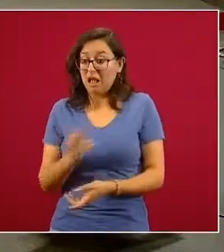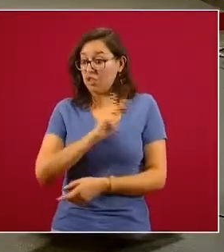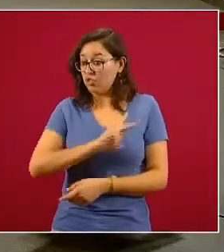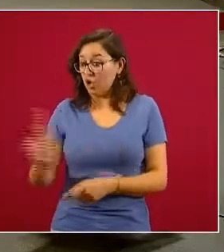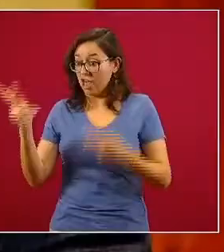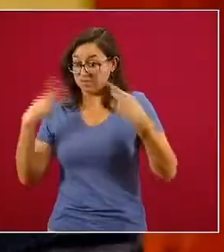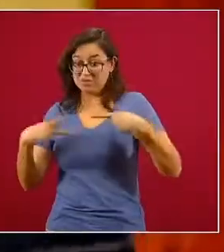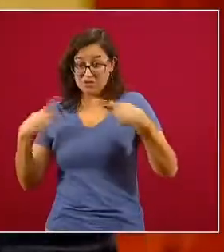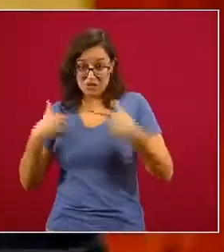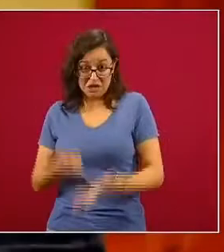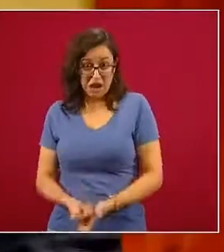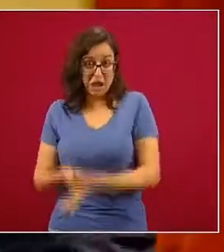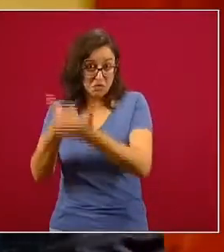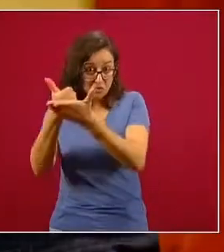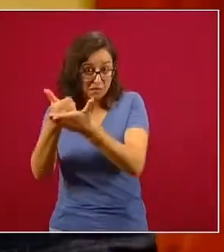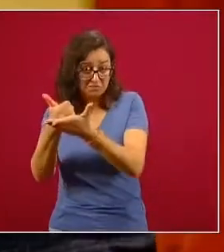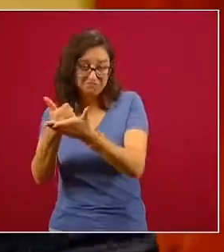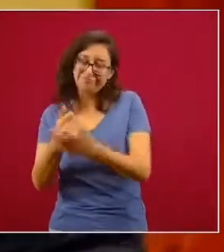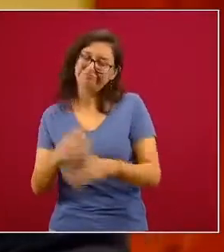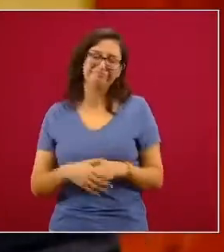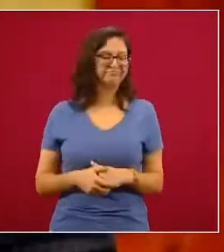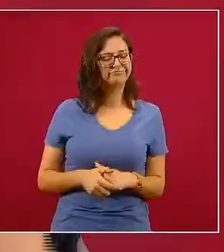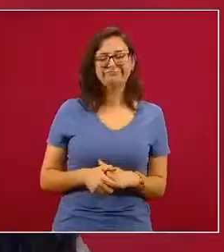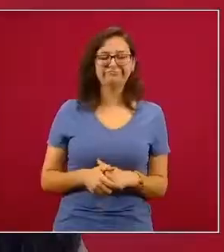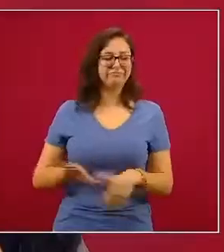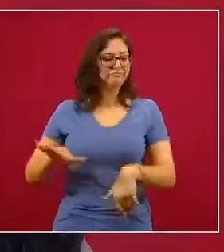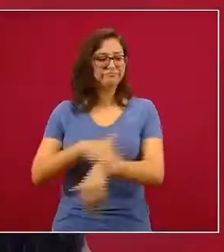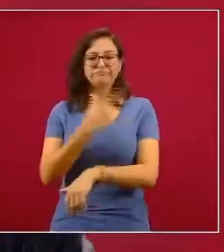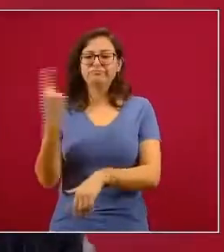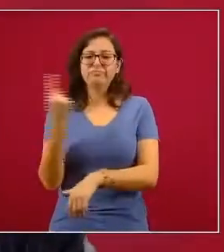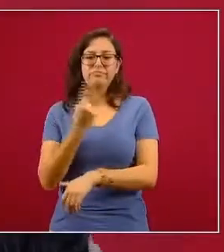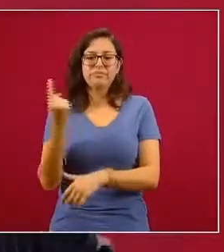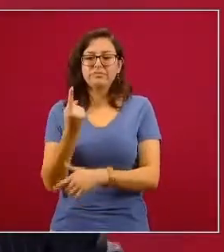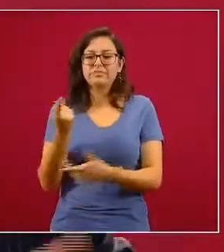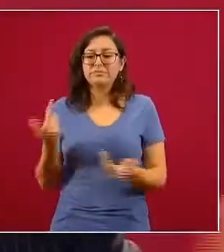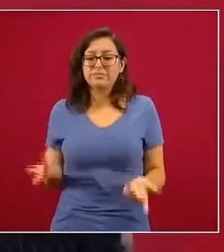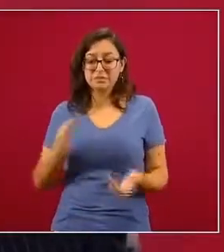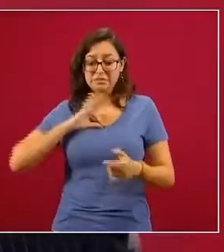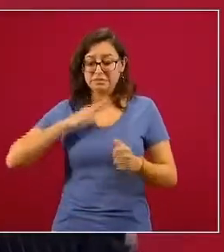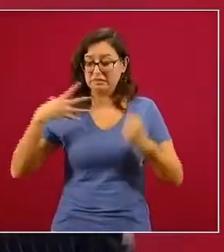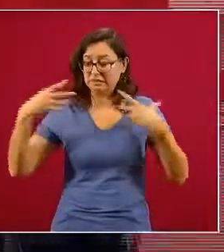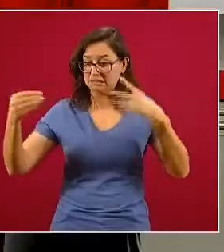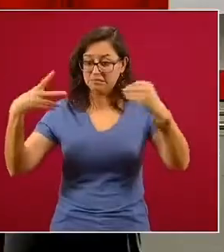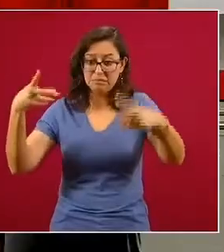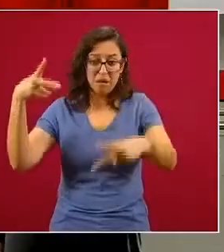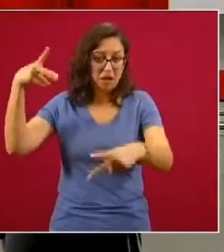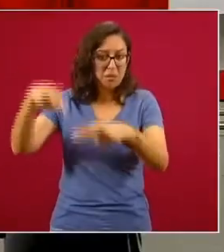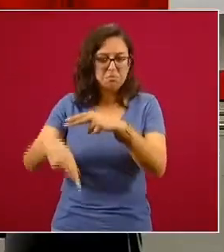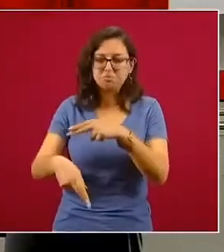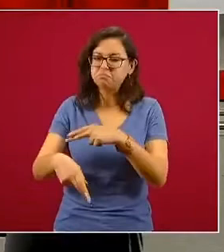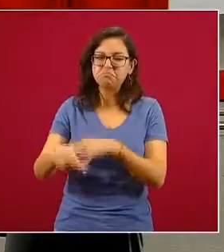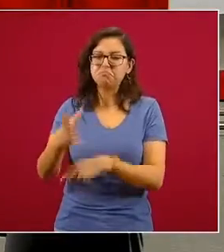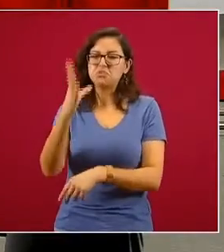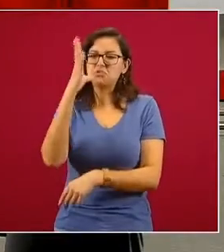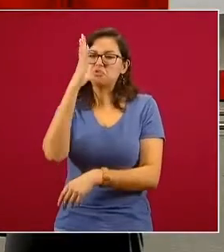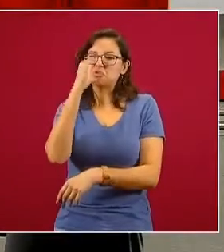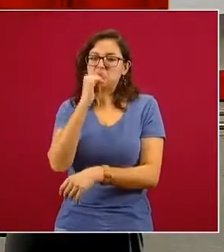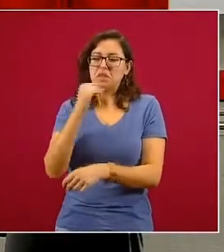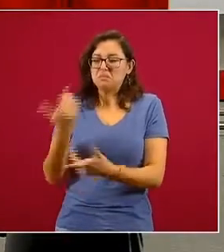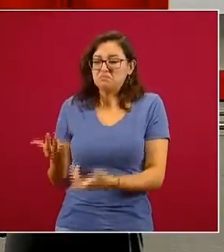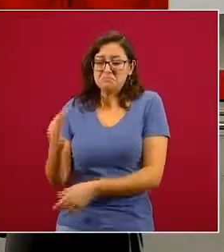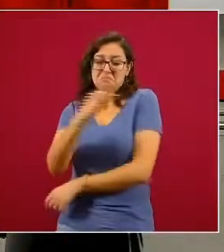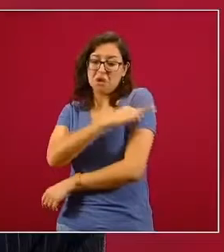universal, toda la población, porque el propósito no es interrumpir la transmisión, dada la